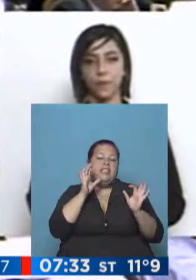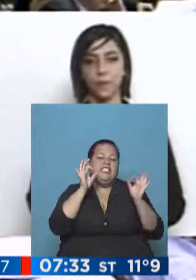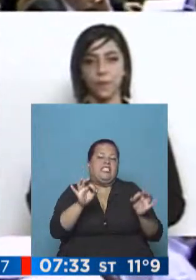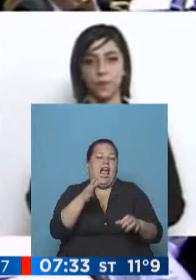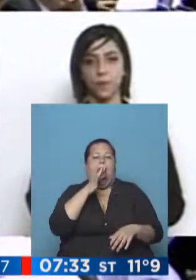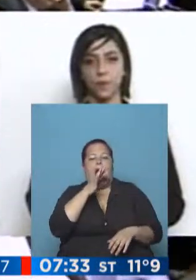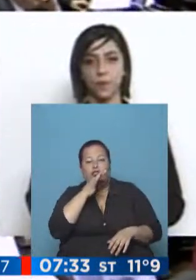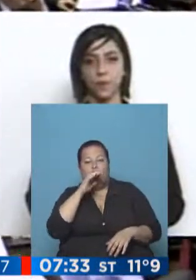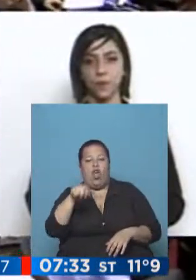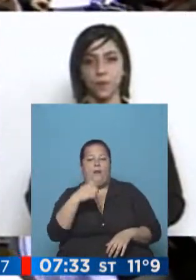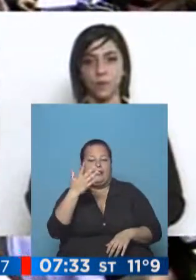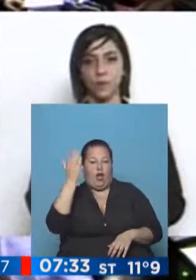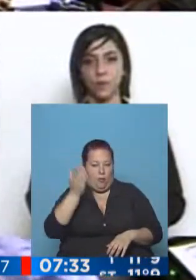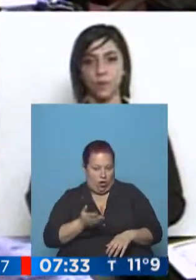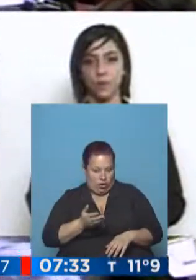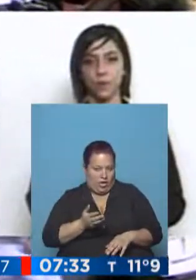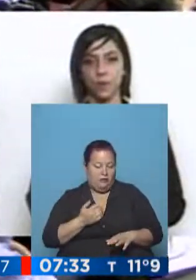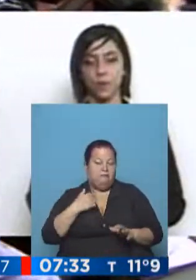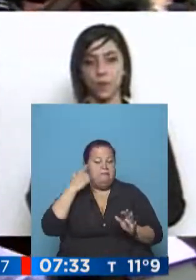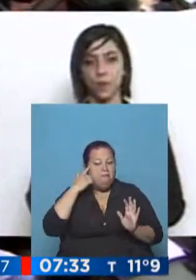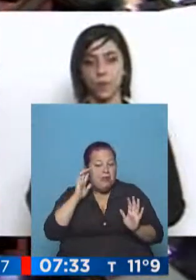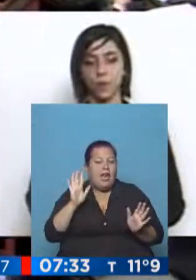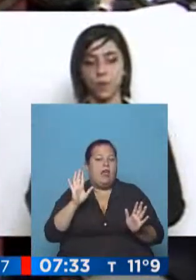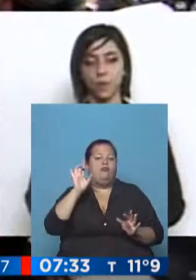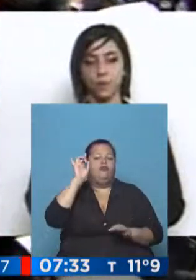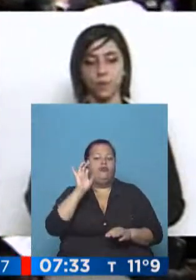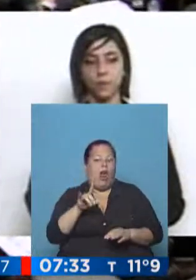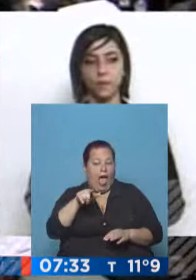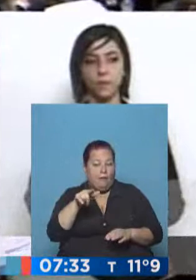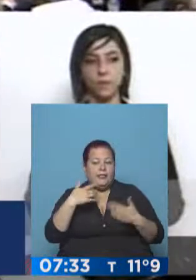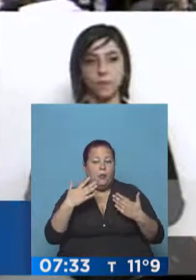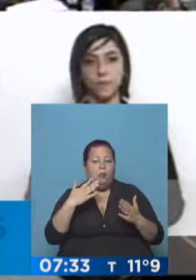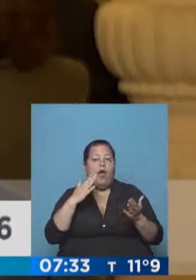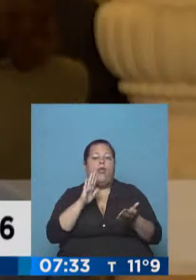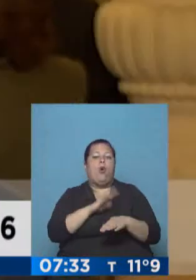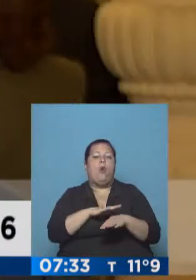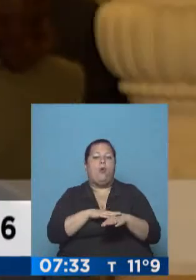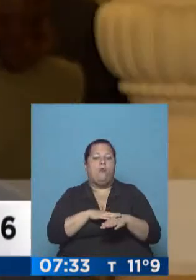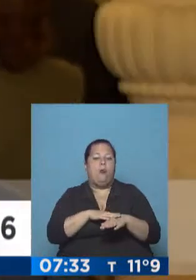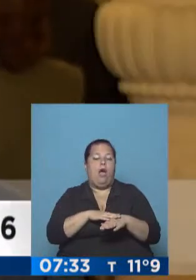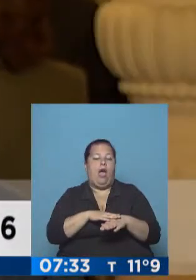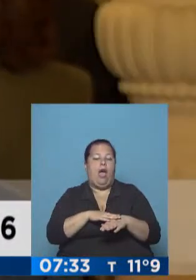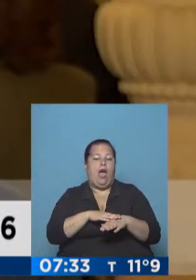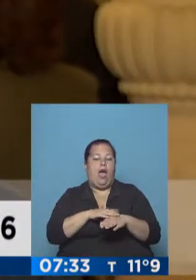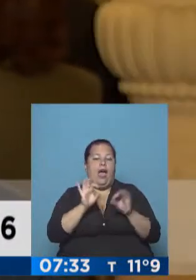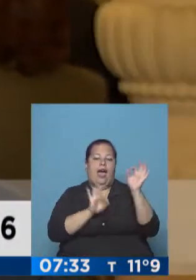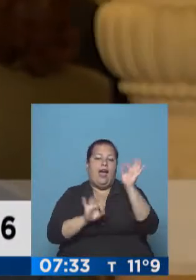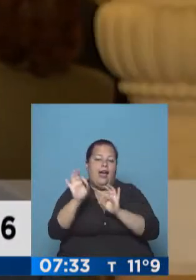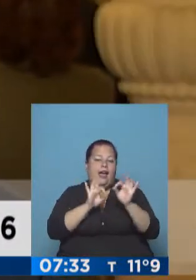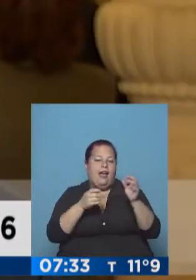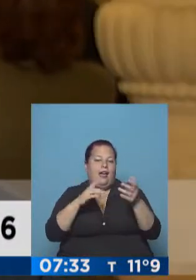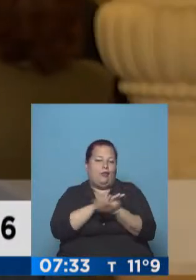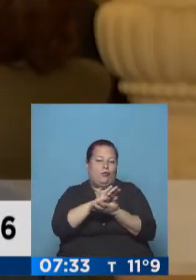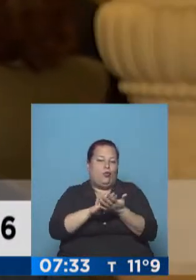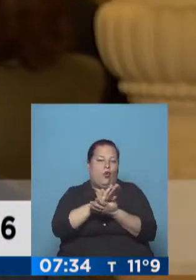del 14,5%, ¿no? Creemos que solamente eso puede tener que ver con las estadísticas fraguadas